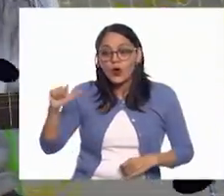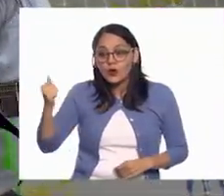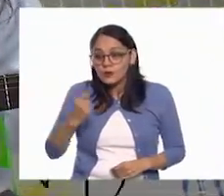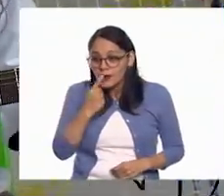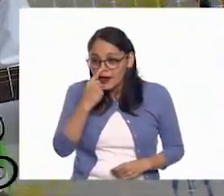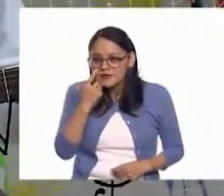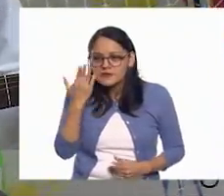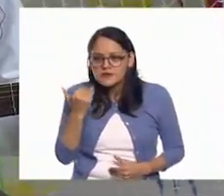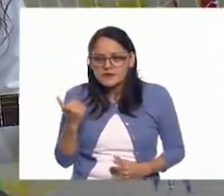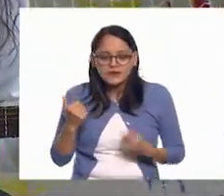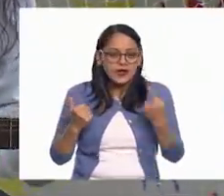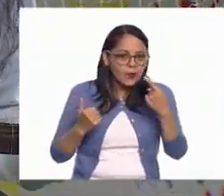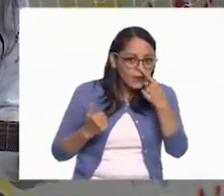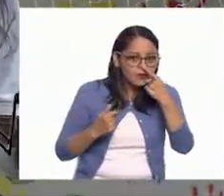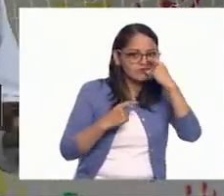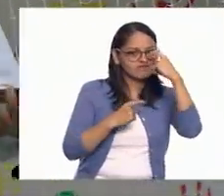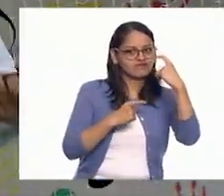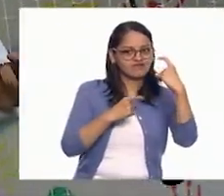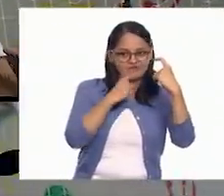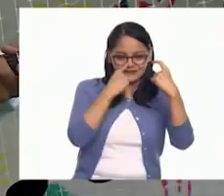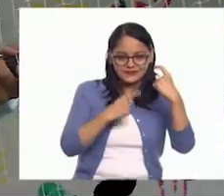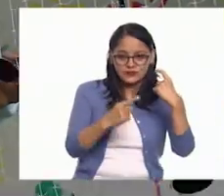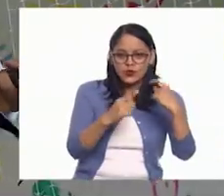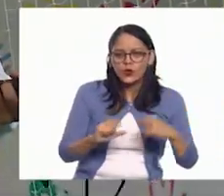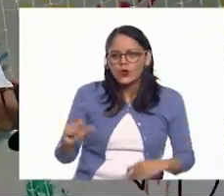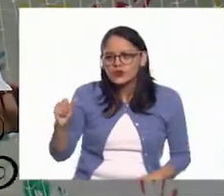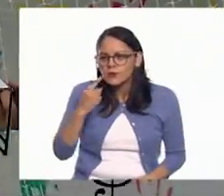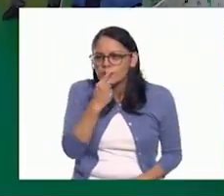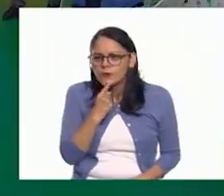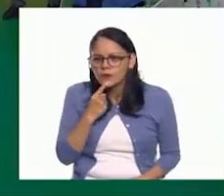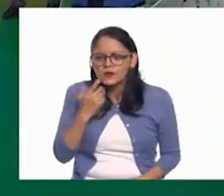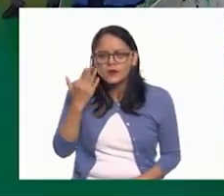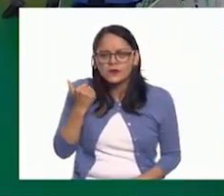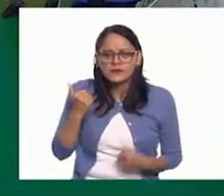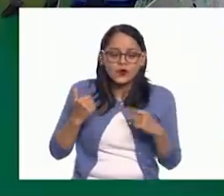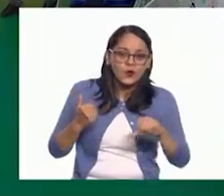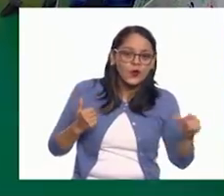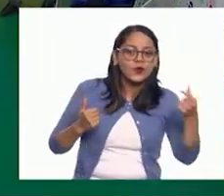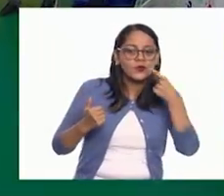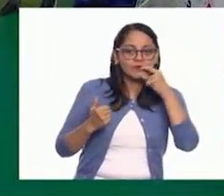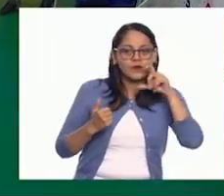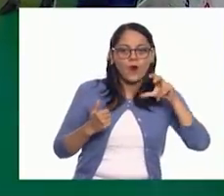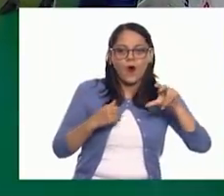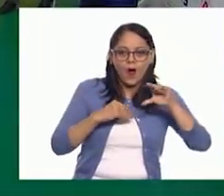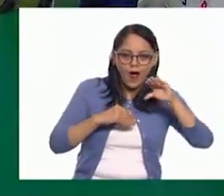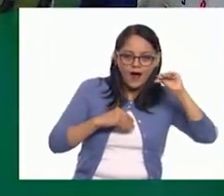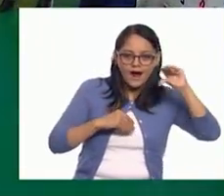otros narigones. Unos sin boquita y otros muy bocones.